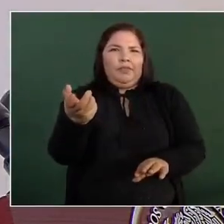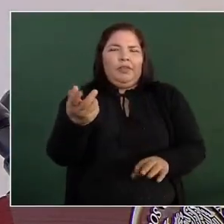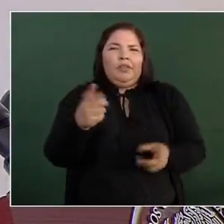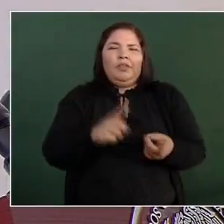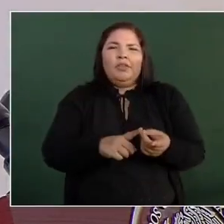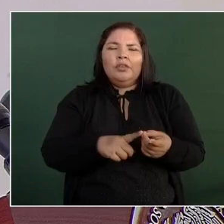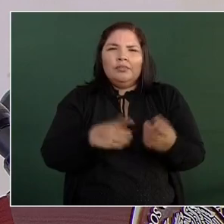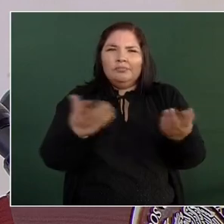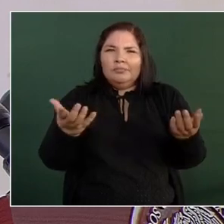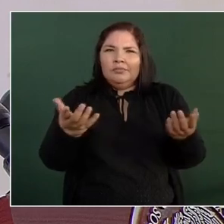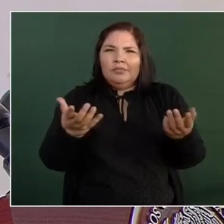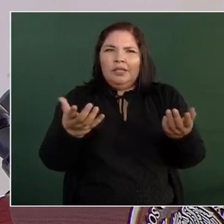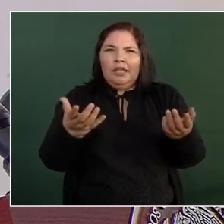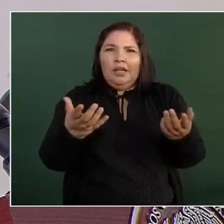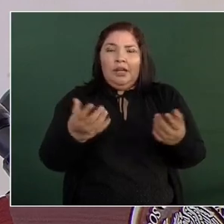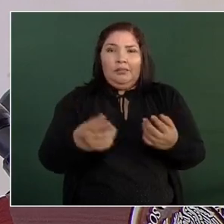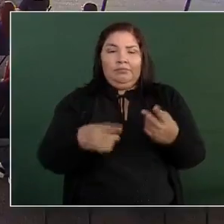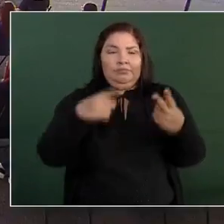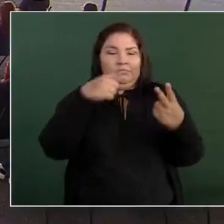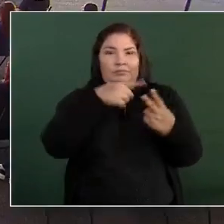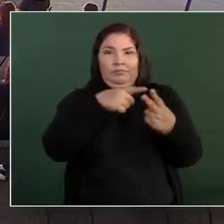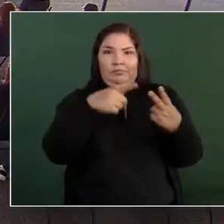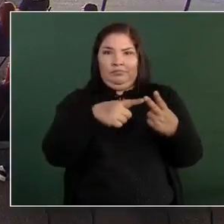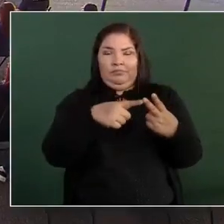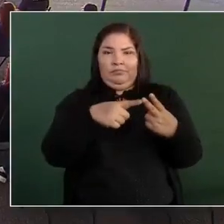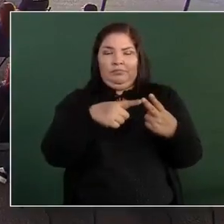esté? Hay dos